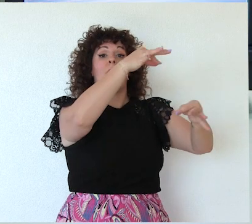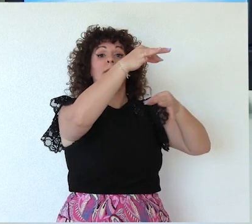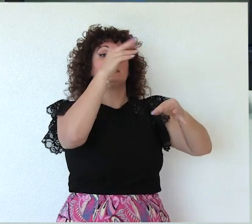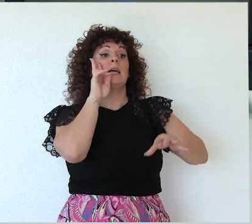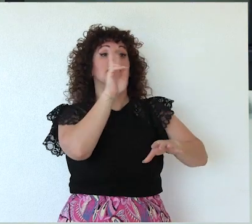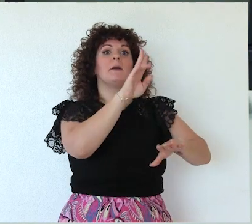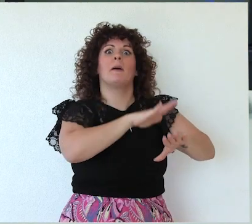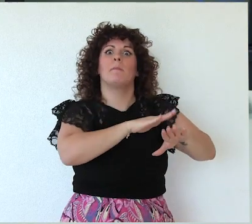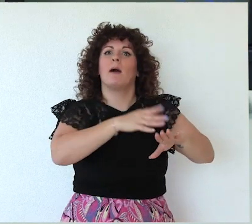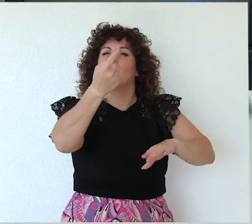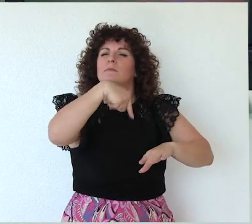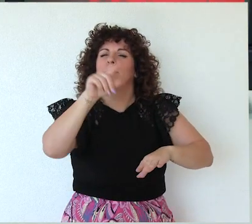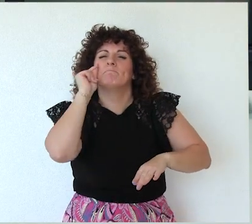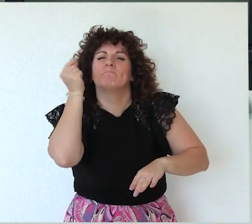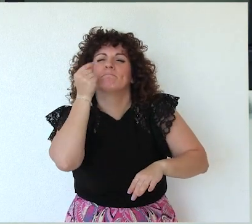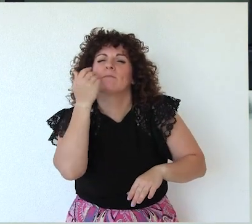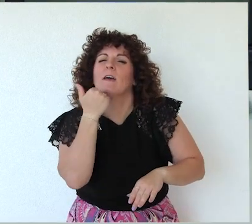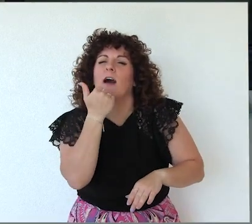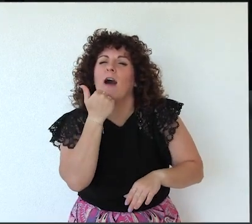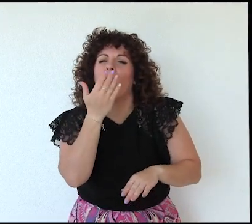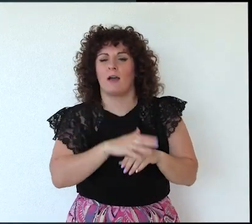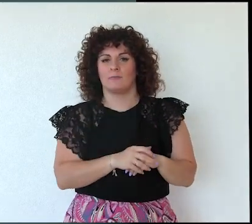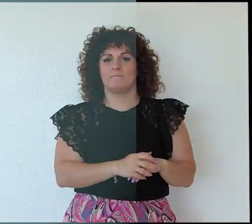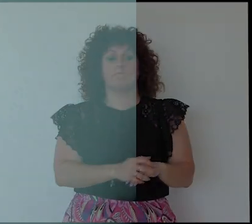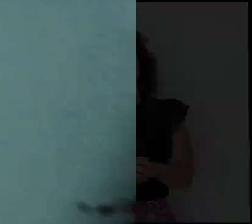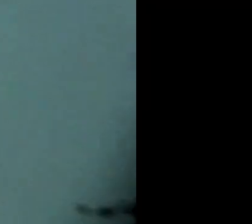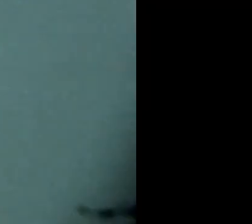que podáis apreciar todo lo que os hemos contado.